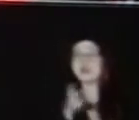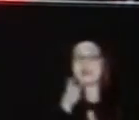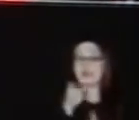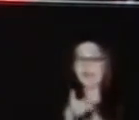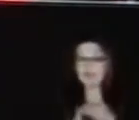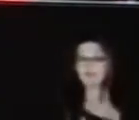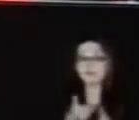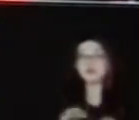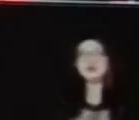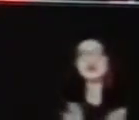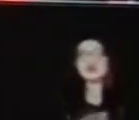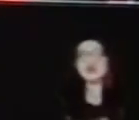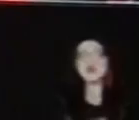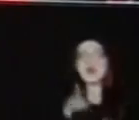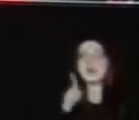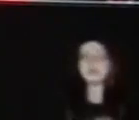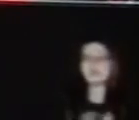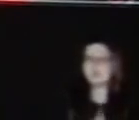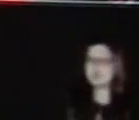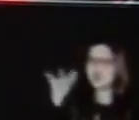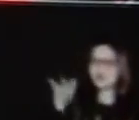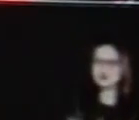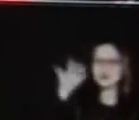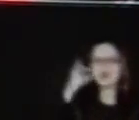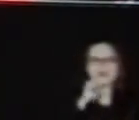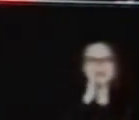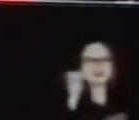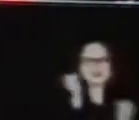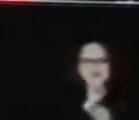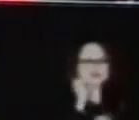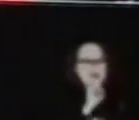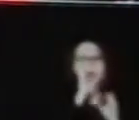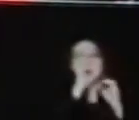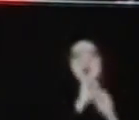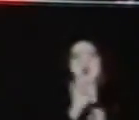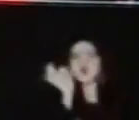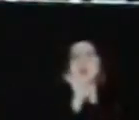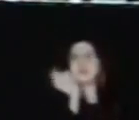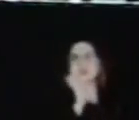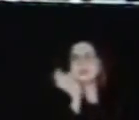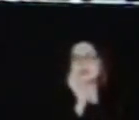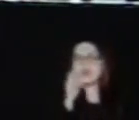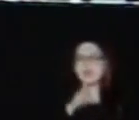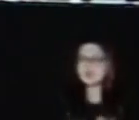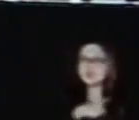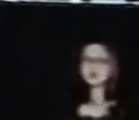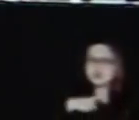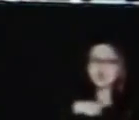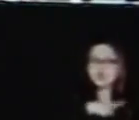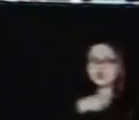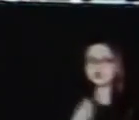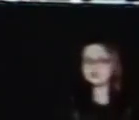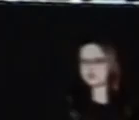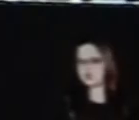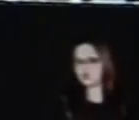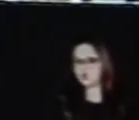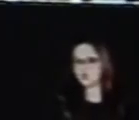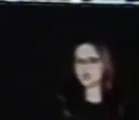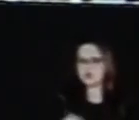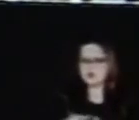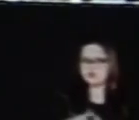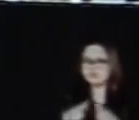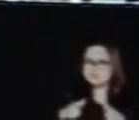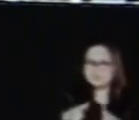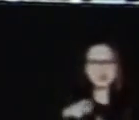obtuvo sin inflación y sin incremento de la deuda pública. Por